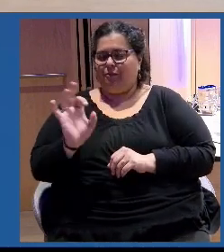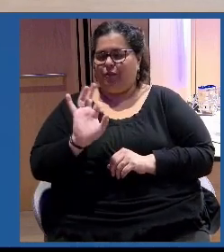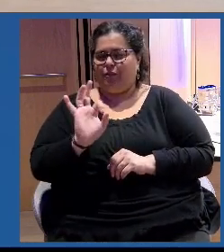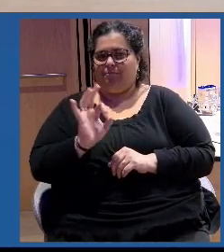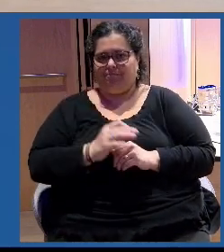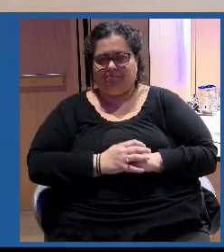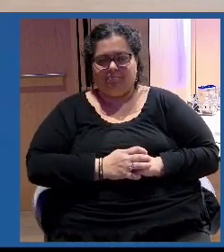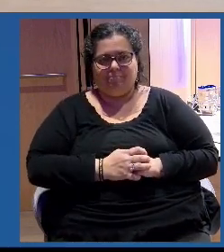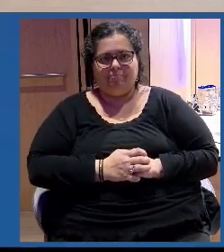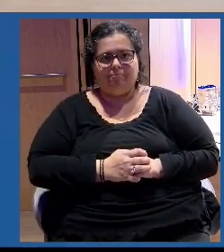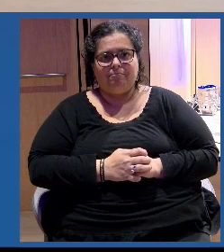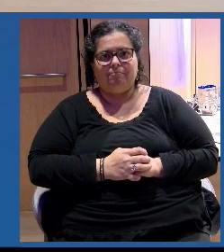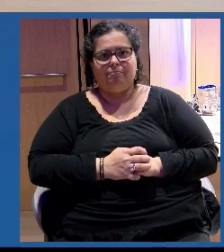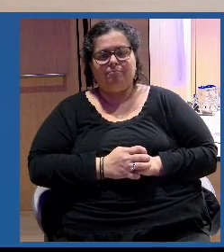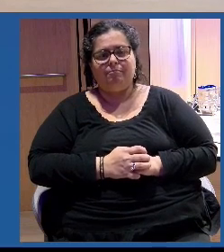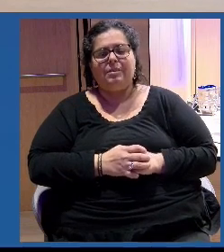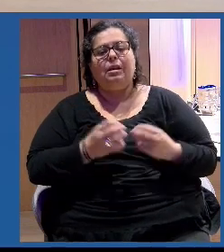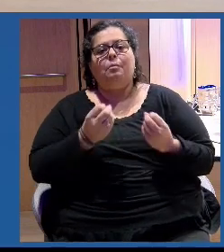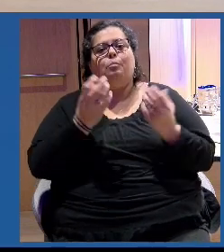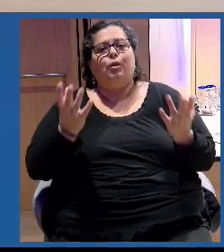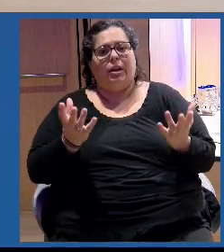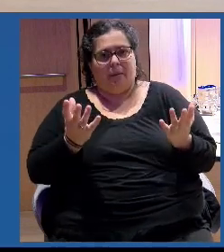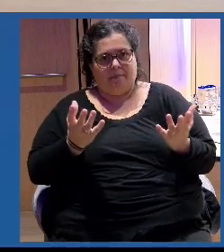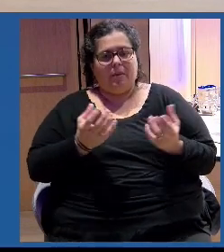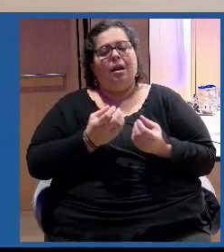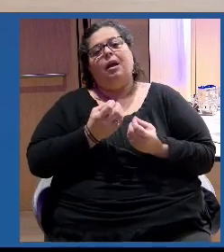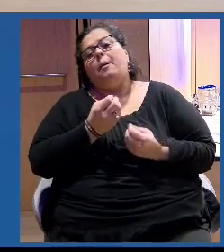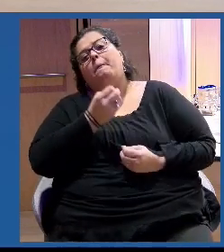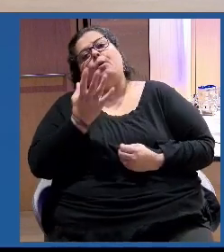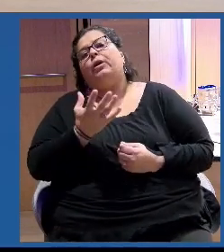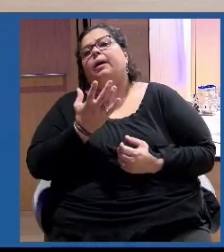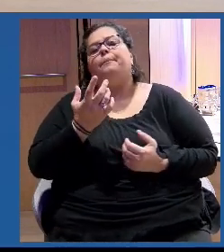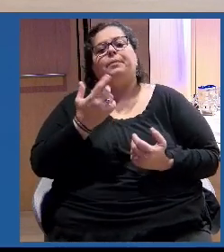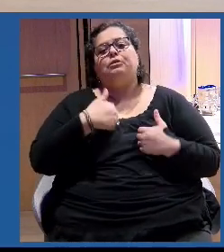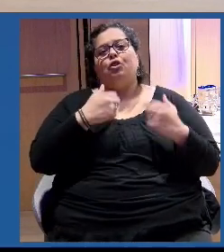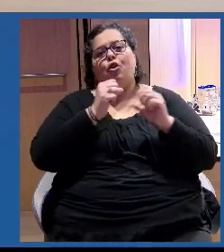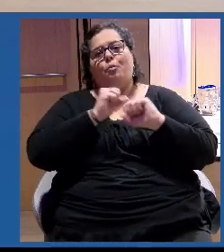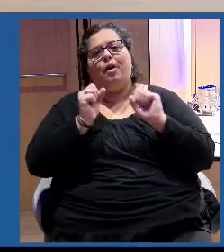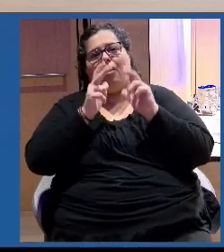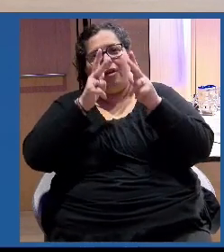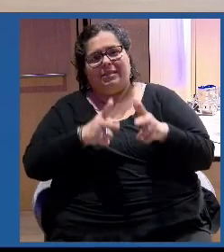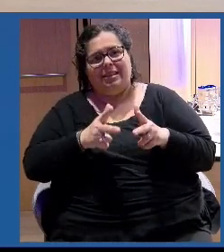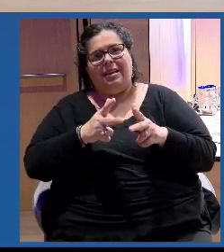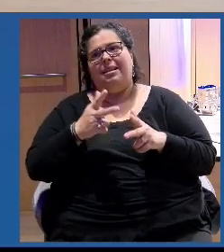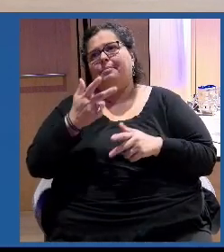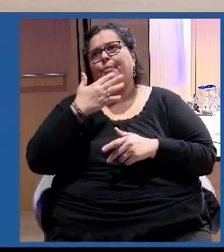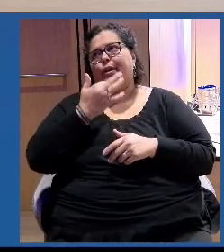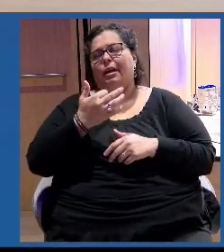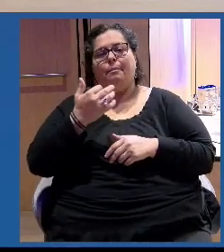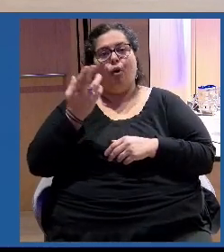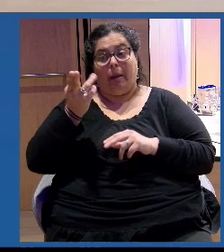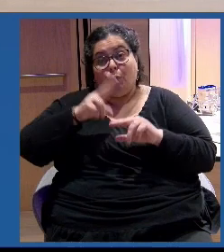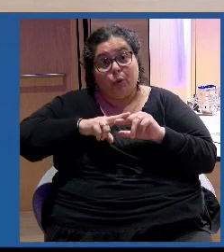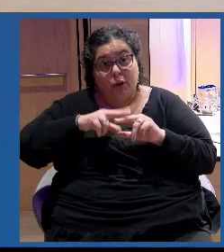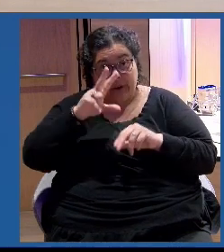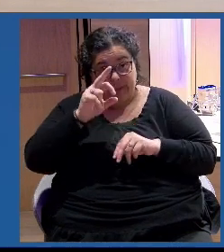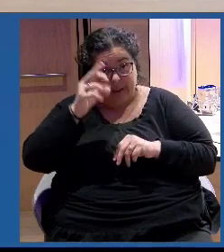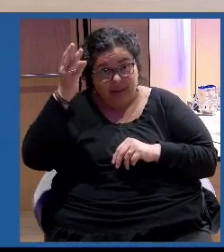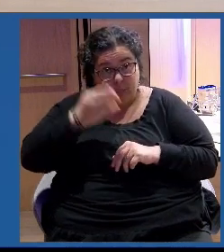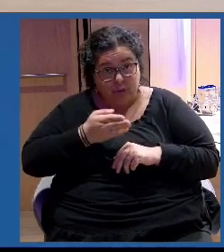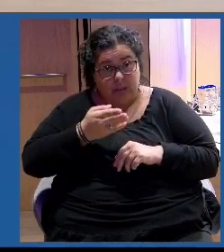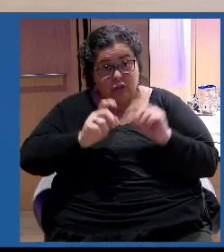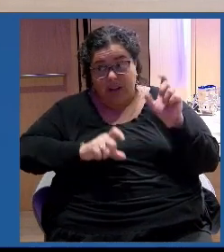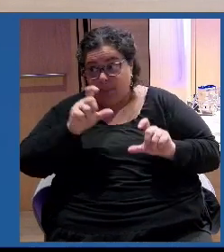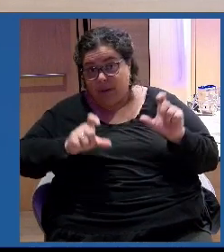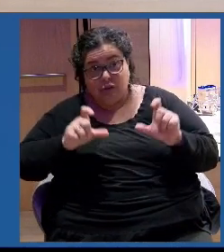afro, ¿no? Porque uno no podría decir que en esos años falleció el 30% de la población y no nacieron